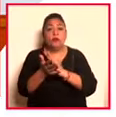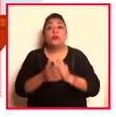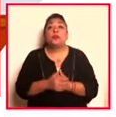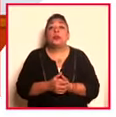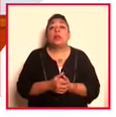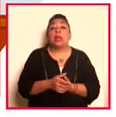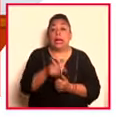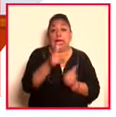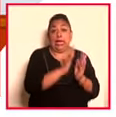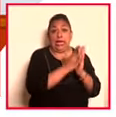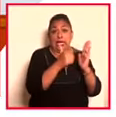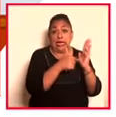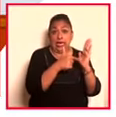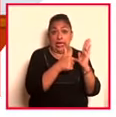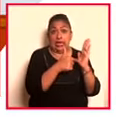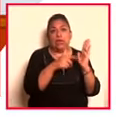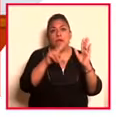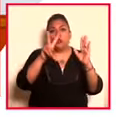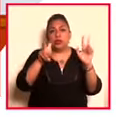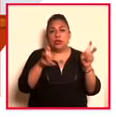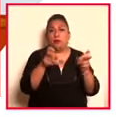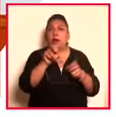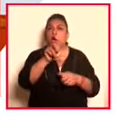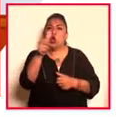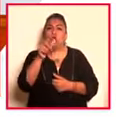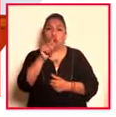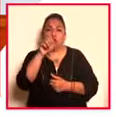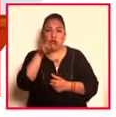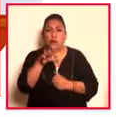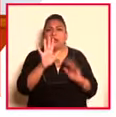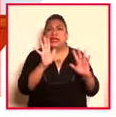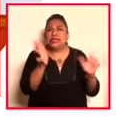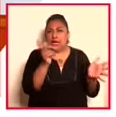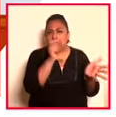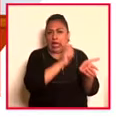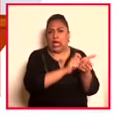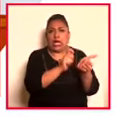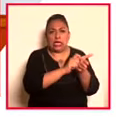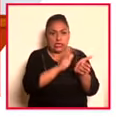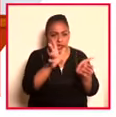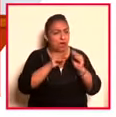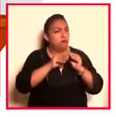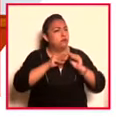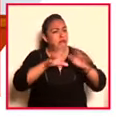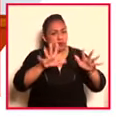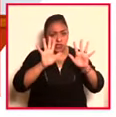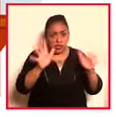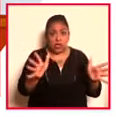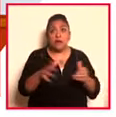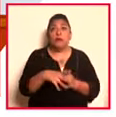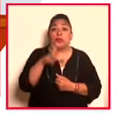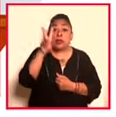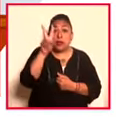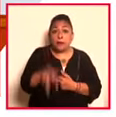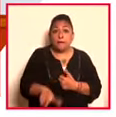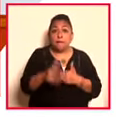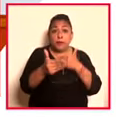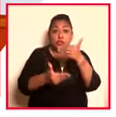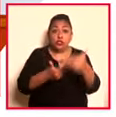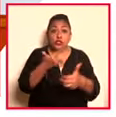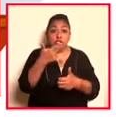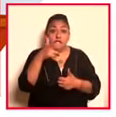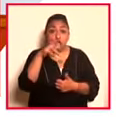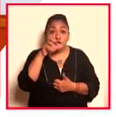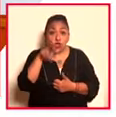el libro del otro Tom ya está escrito y de hecho está publicado, en realidad el proceso de guión y